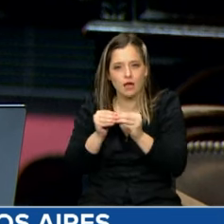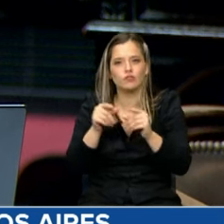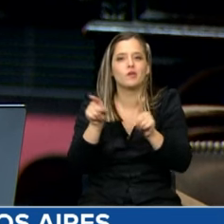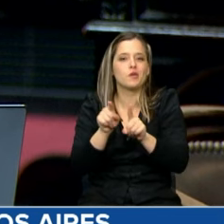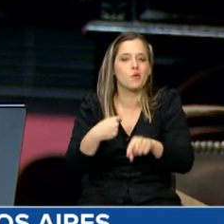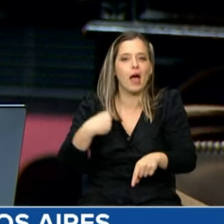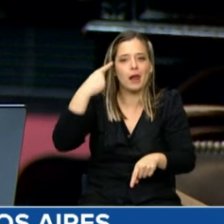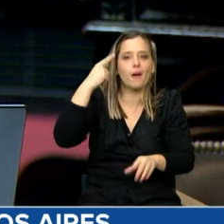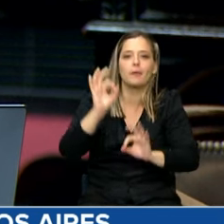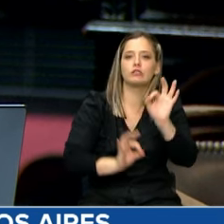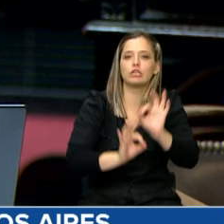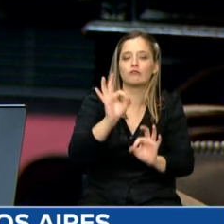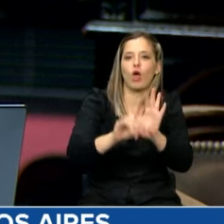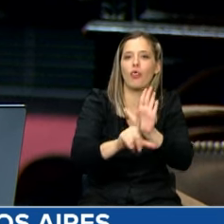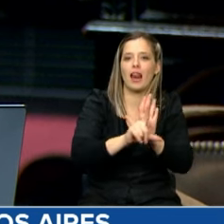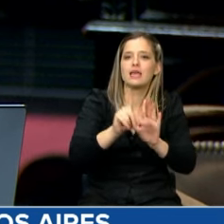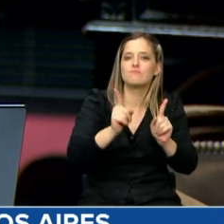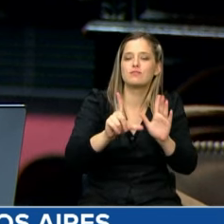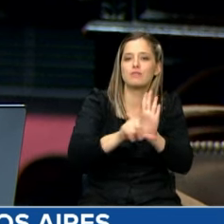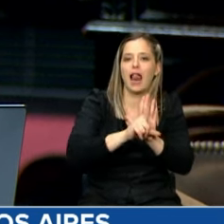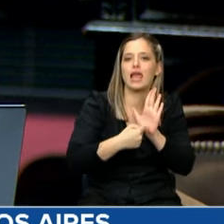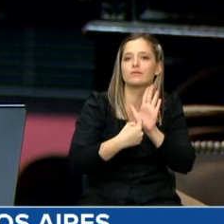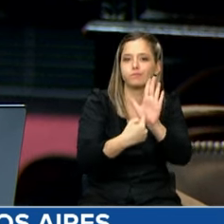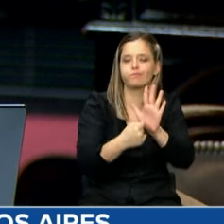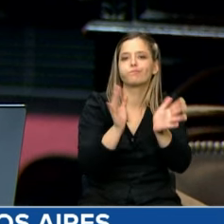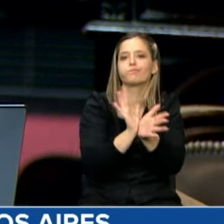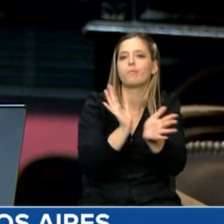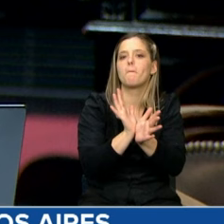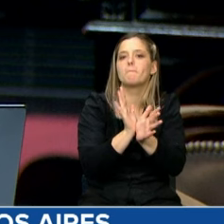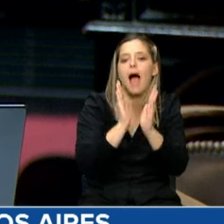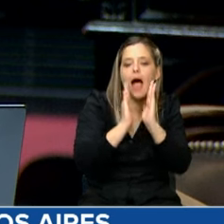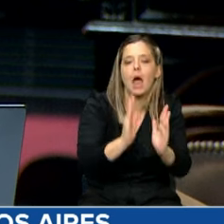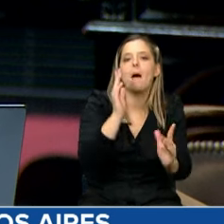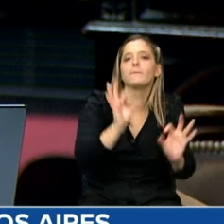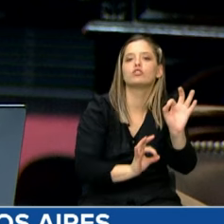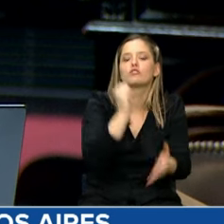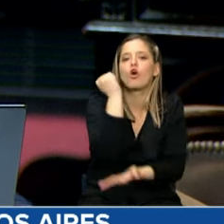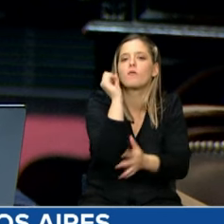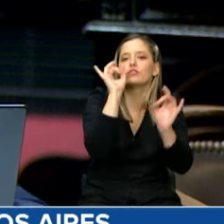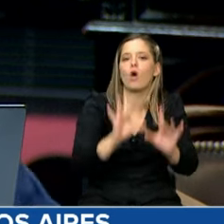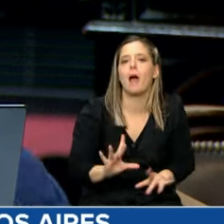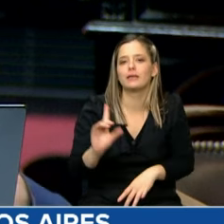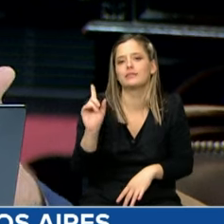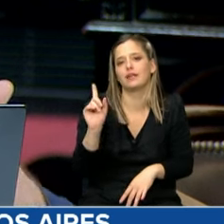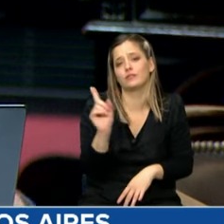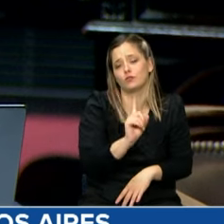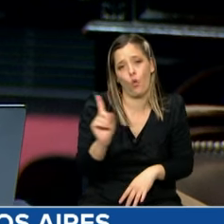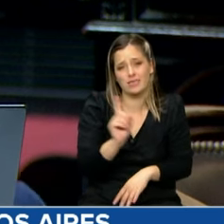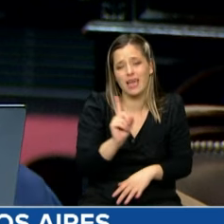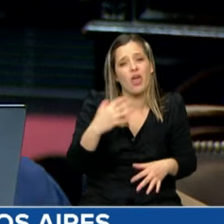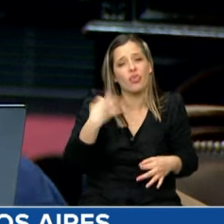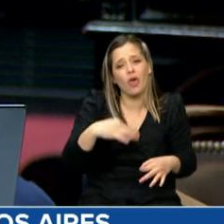proyecto se haga el proyecto de ley la ley Mejor dicho para solamente un proyecto económico acá deberían poder presentarse